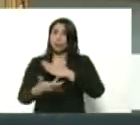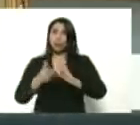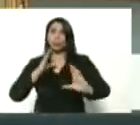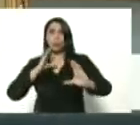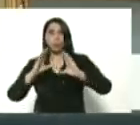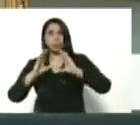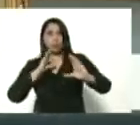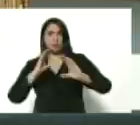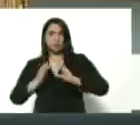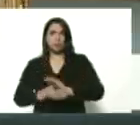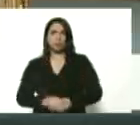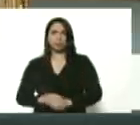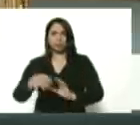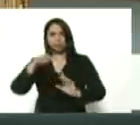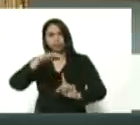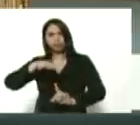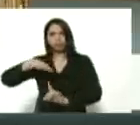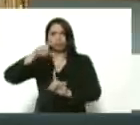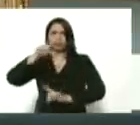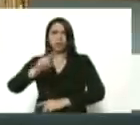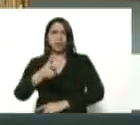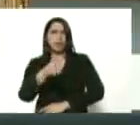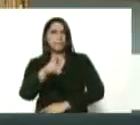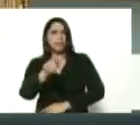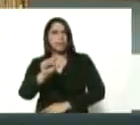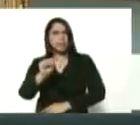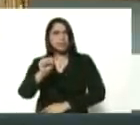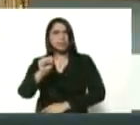comunicación satelital, los GPS,